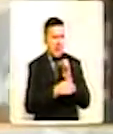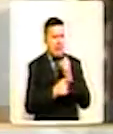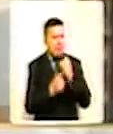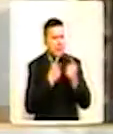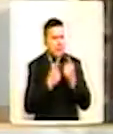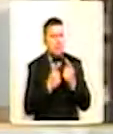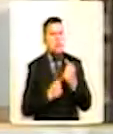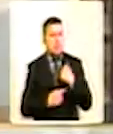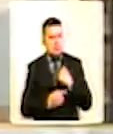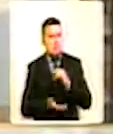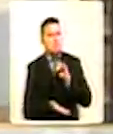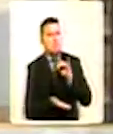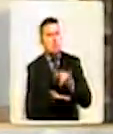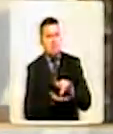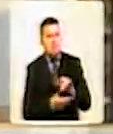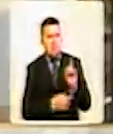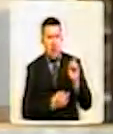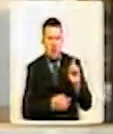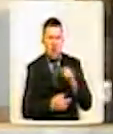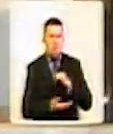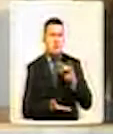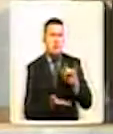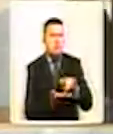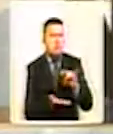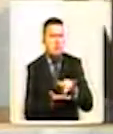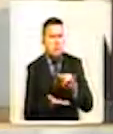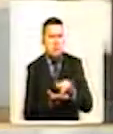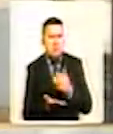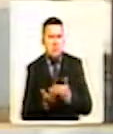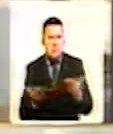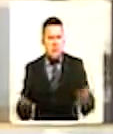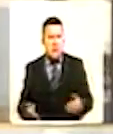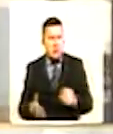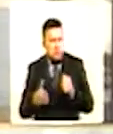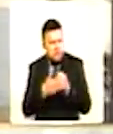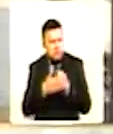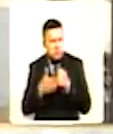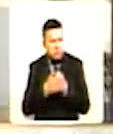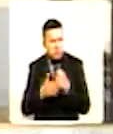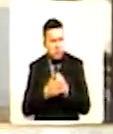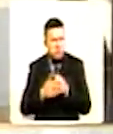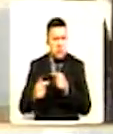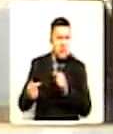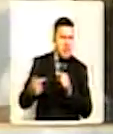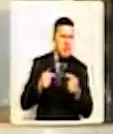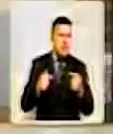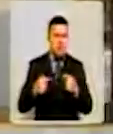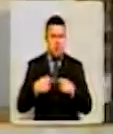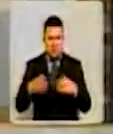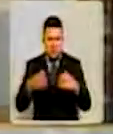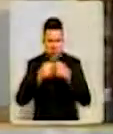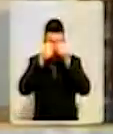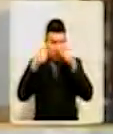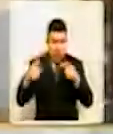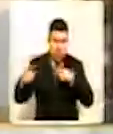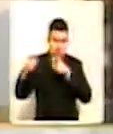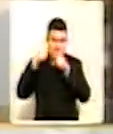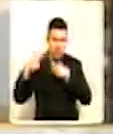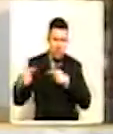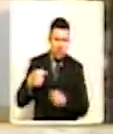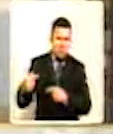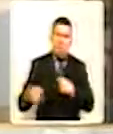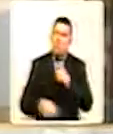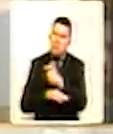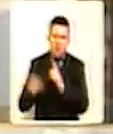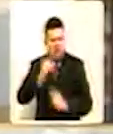control. Nosotros hemos asistido en los últimos años a una especie de lucha, de rivalidades entre los organismos de control,